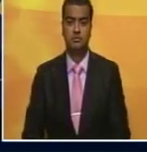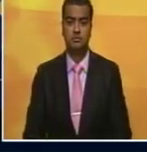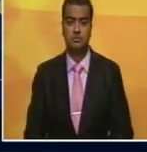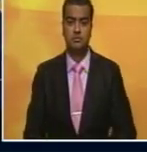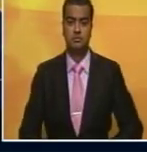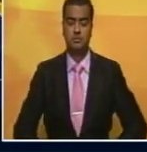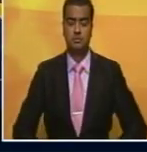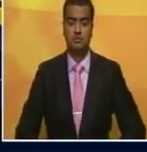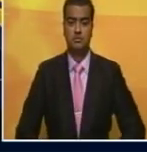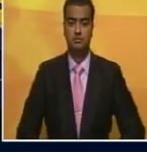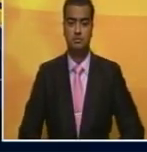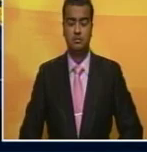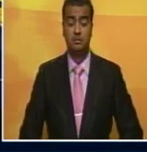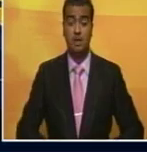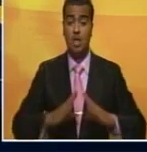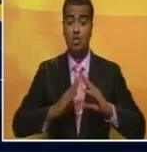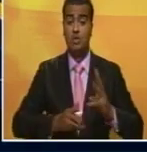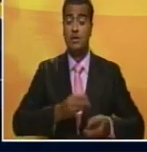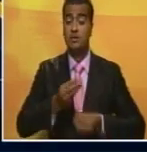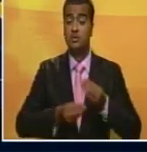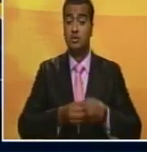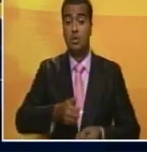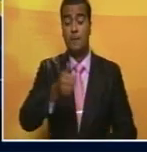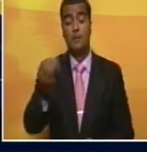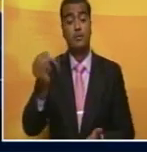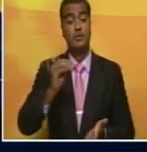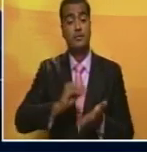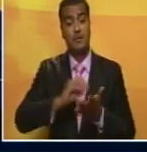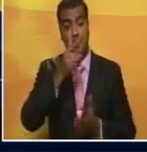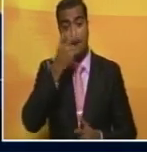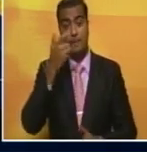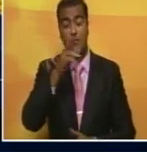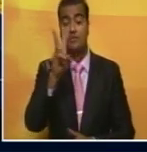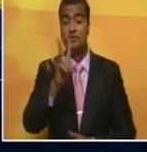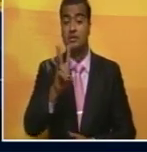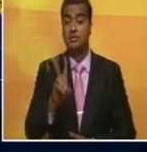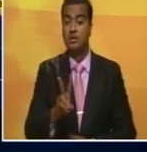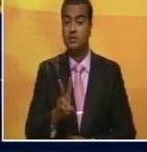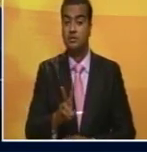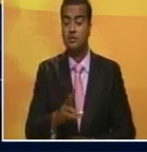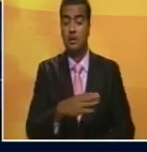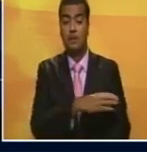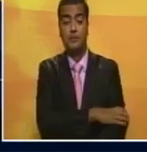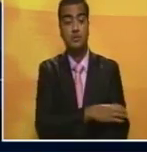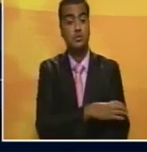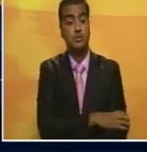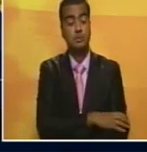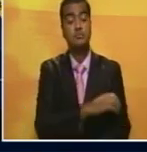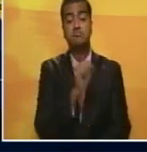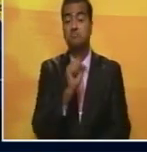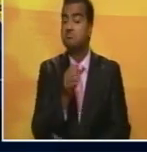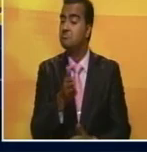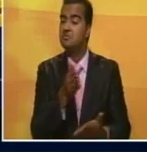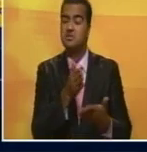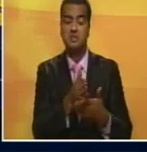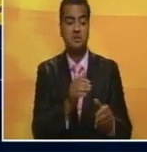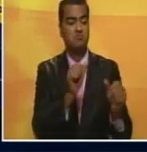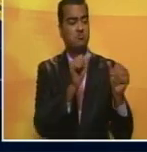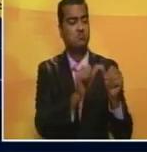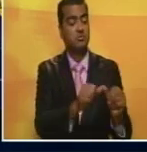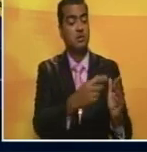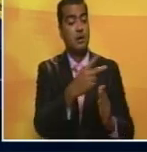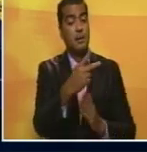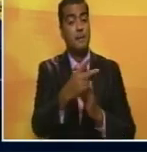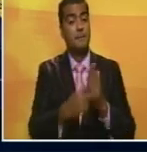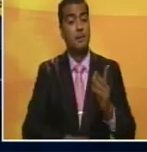Ante estas acciones no nos queda más que ratificarle al pueblo venezolano que los sectores de oposición siguen establecidos en el